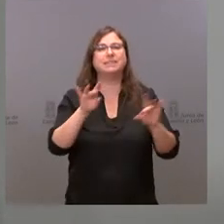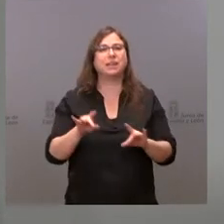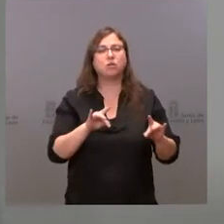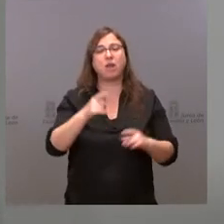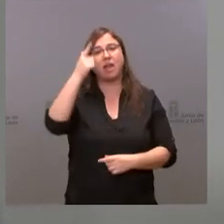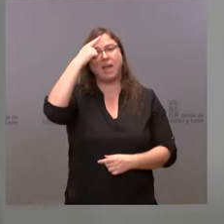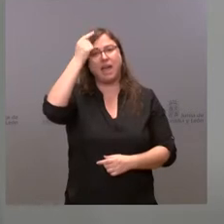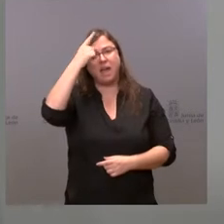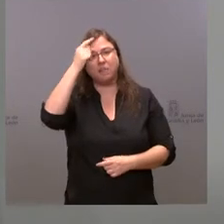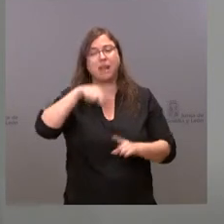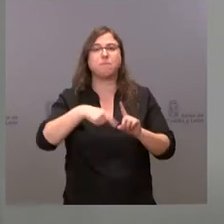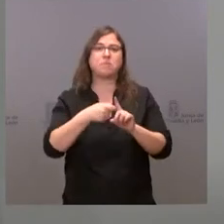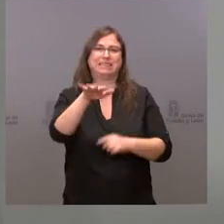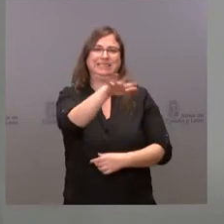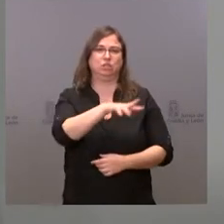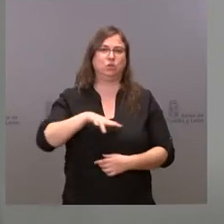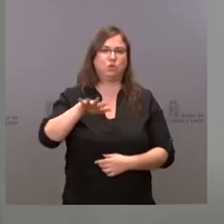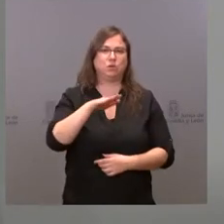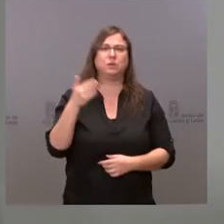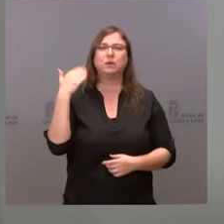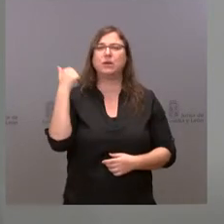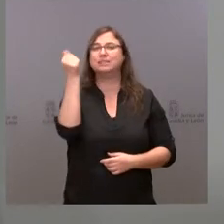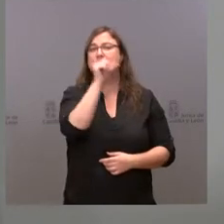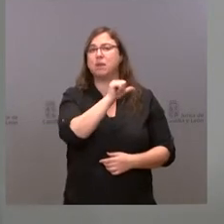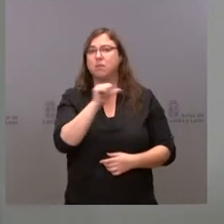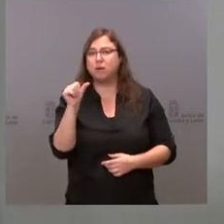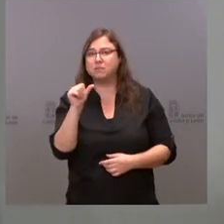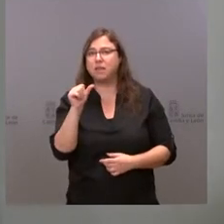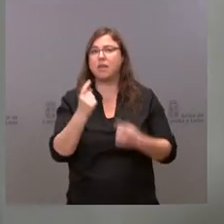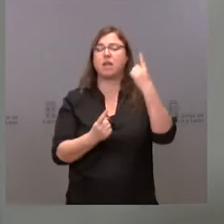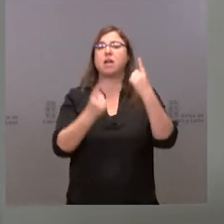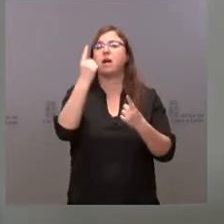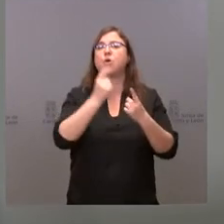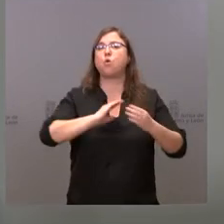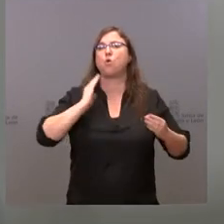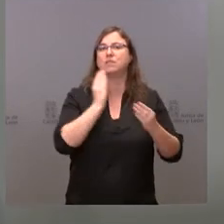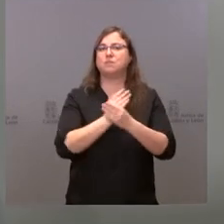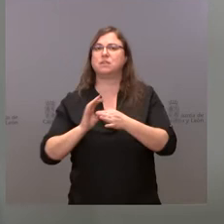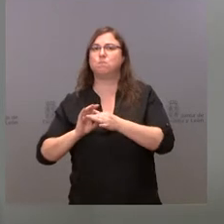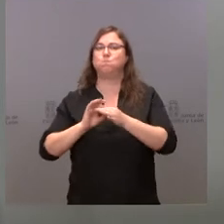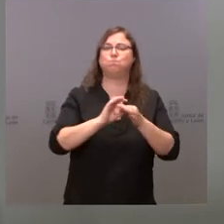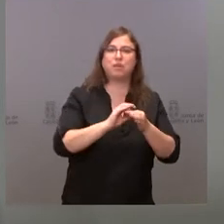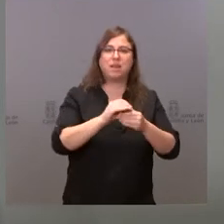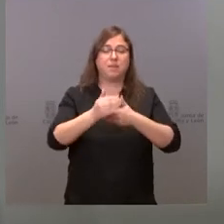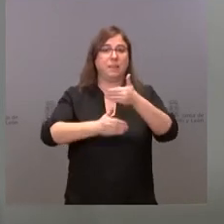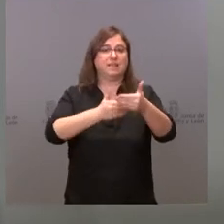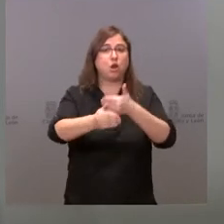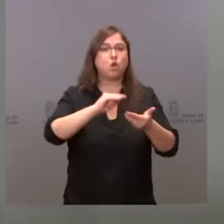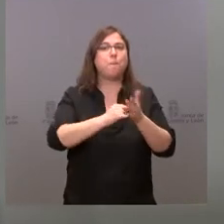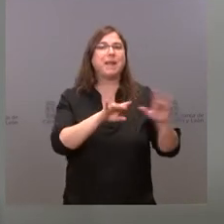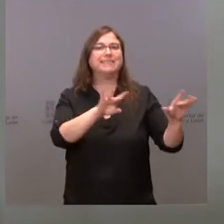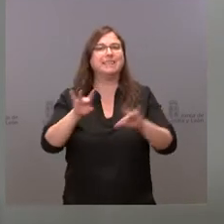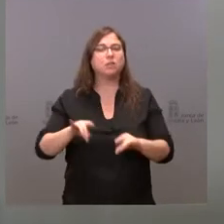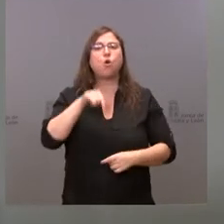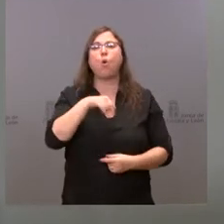ávila y su entorno la semana pasada traíamos algunos expedientes vinculados al desarrollo de ese plan territorial de ávila lo que